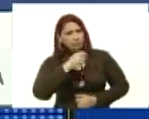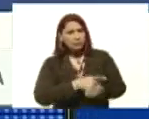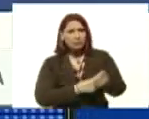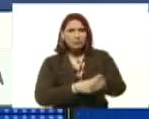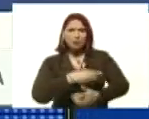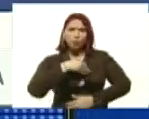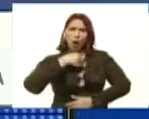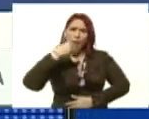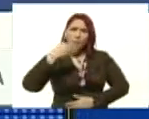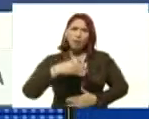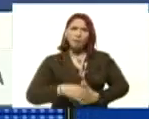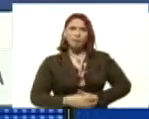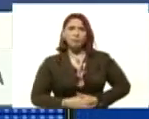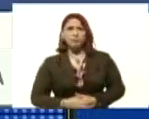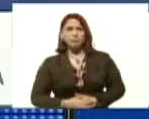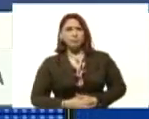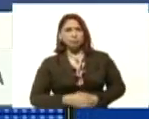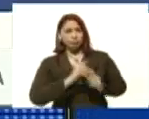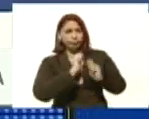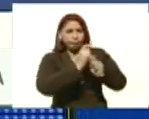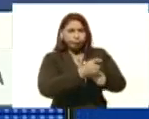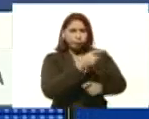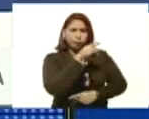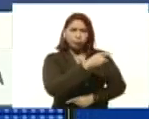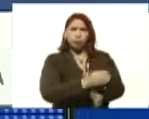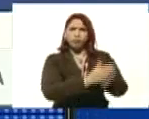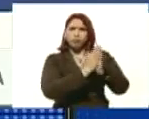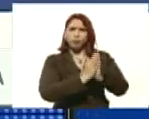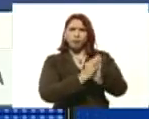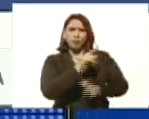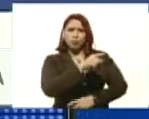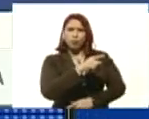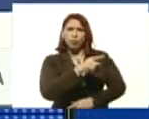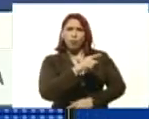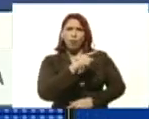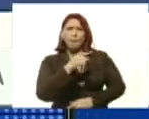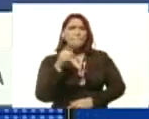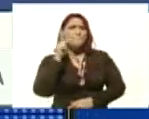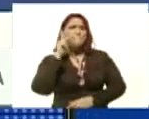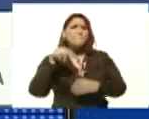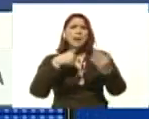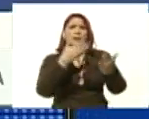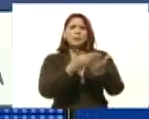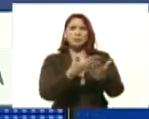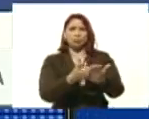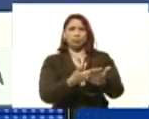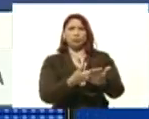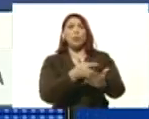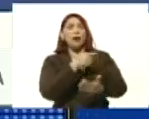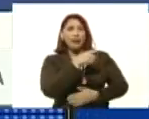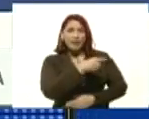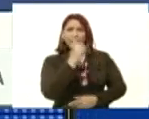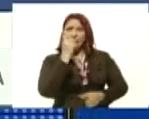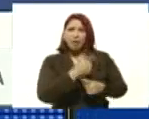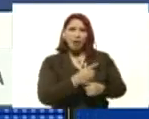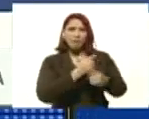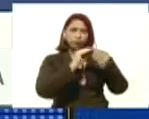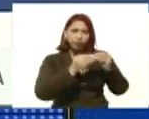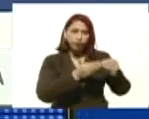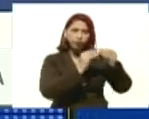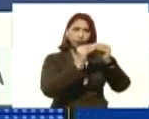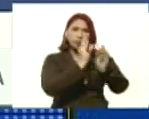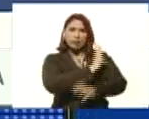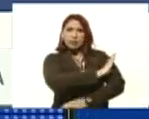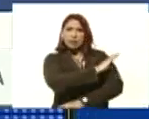alma, encárgate tú, vale. Tú eres el padrino de la clínica popular Alberto Lovera